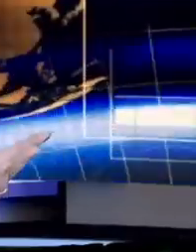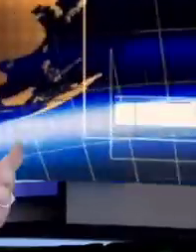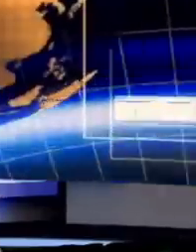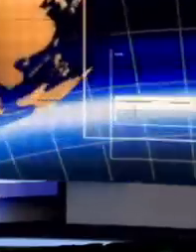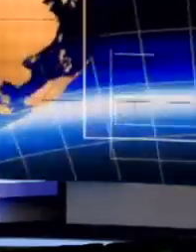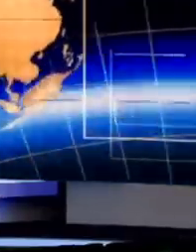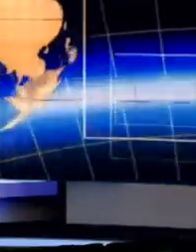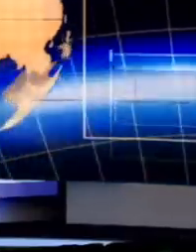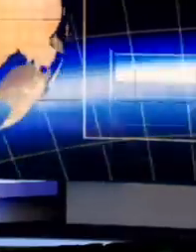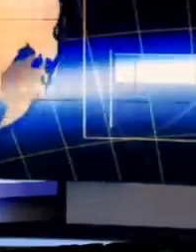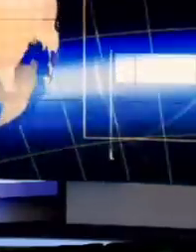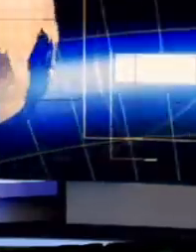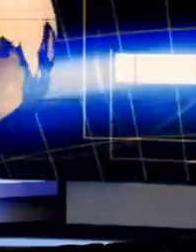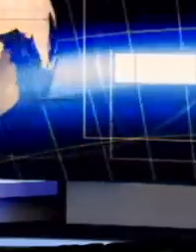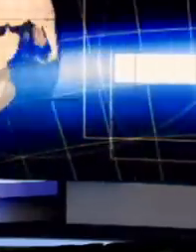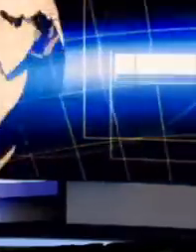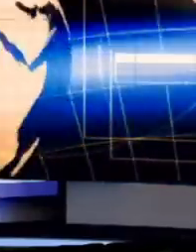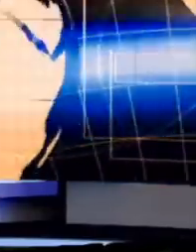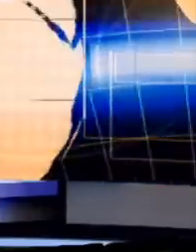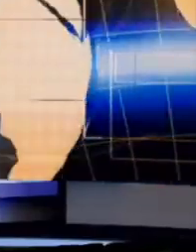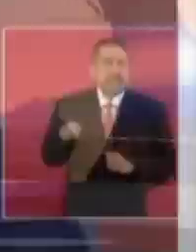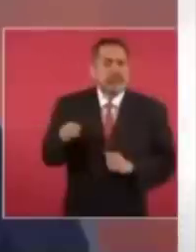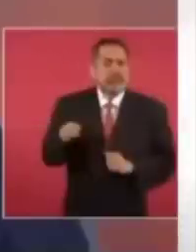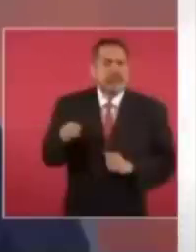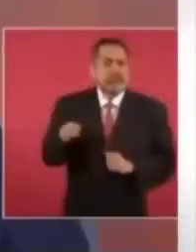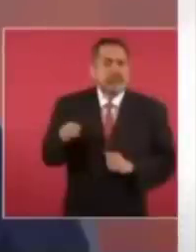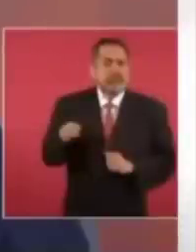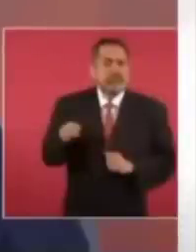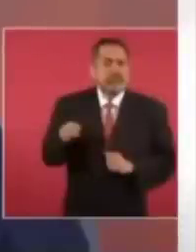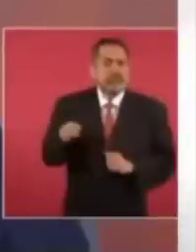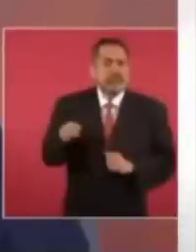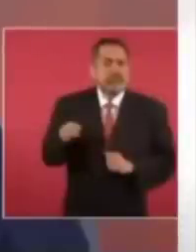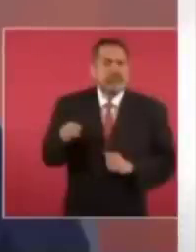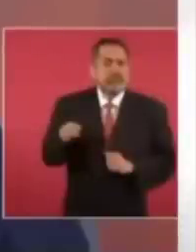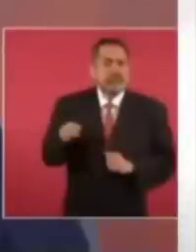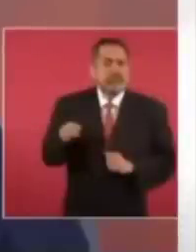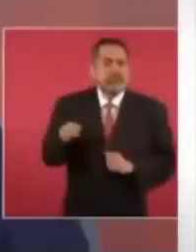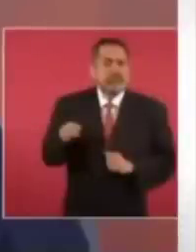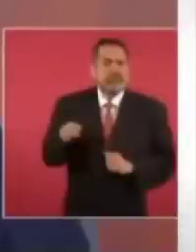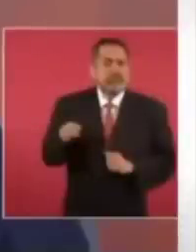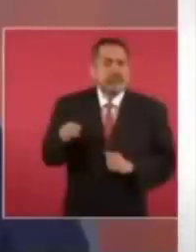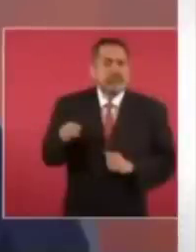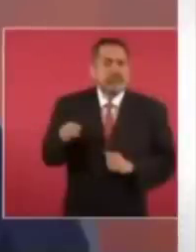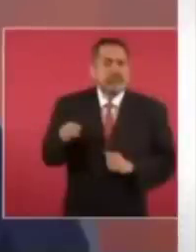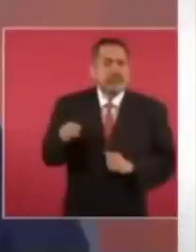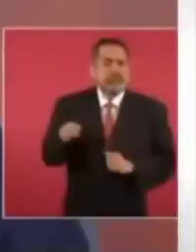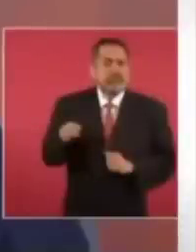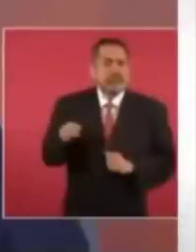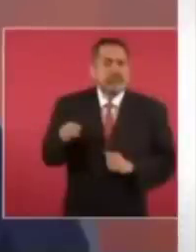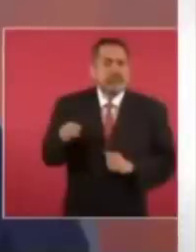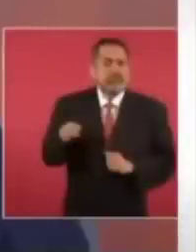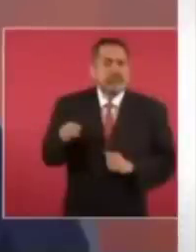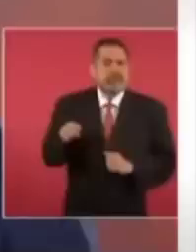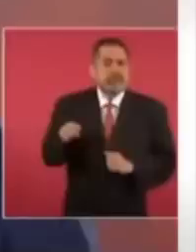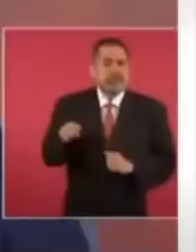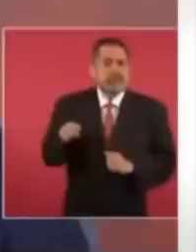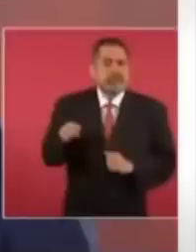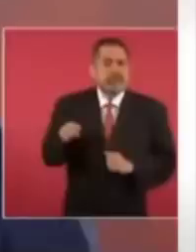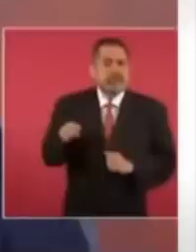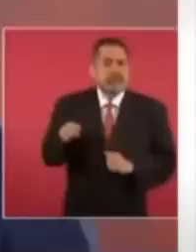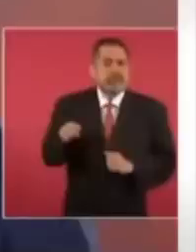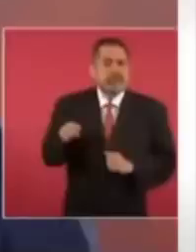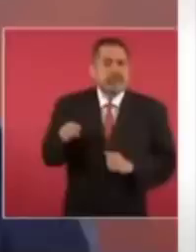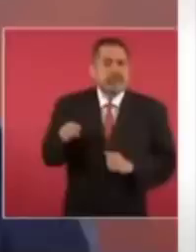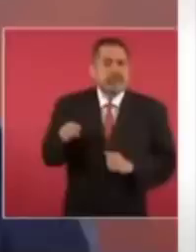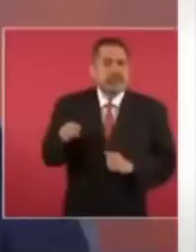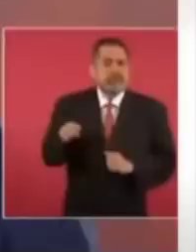Y es que no es para menos estas noticias sin duda alguna alegran bastante a las y los mexicanos